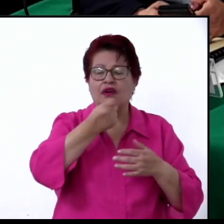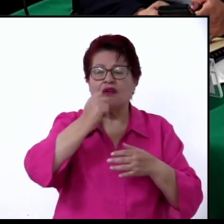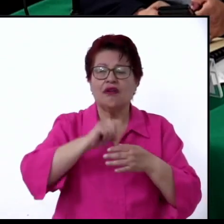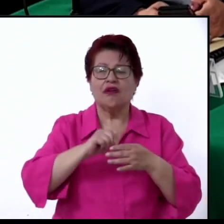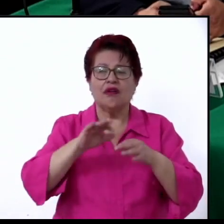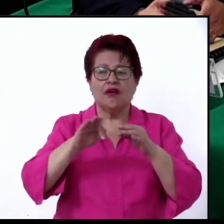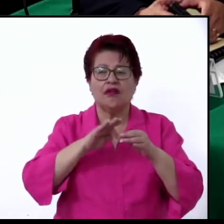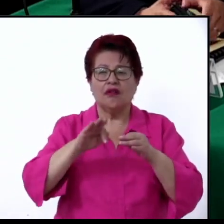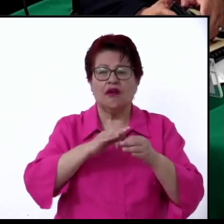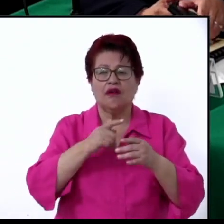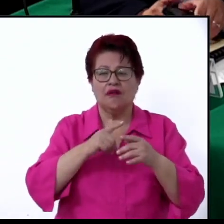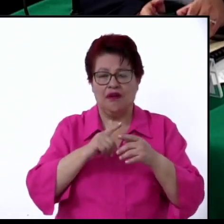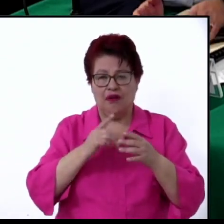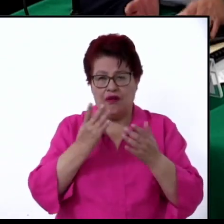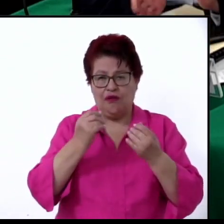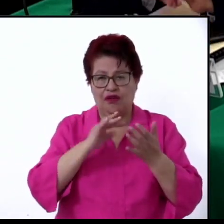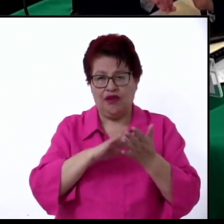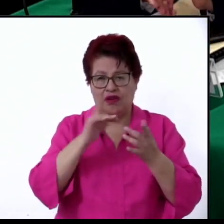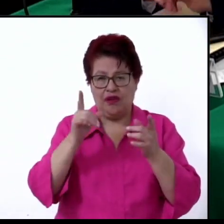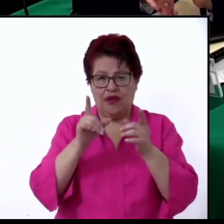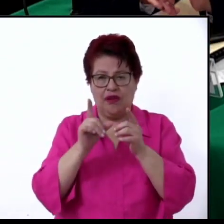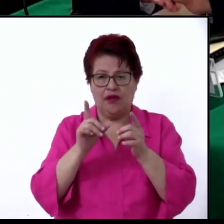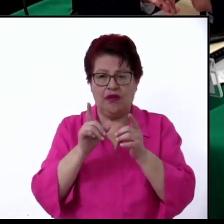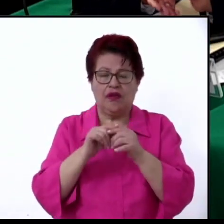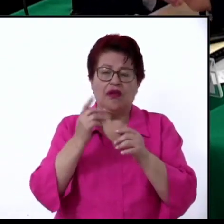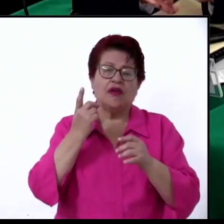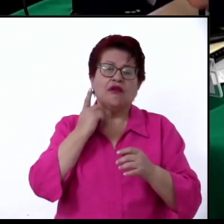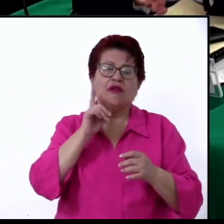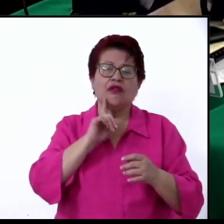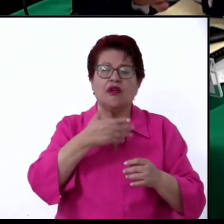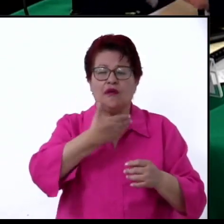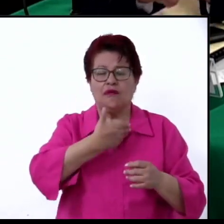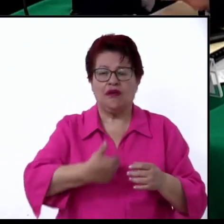y Fomento al Empleo. Muchas gracias, diputada presidenta.